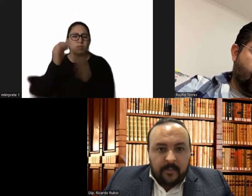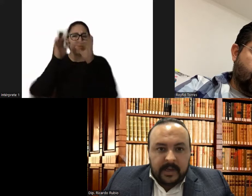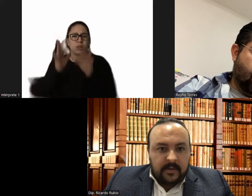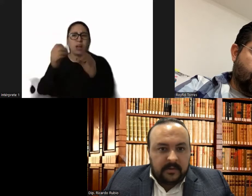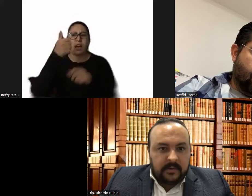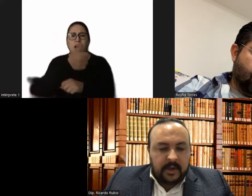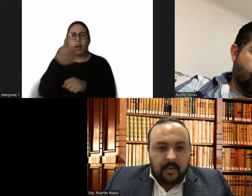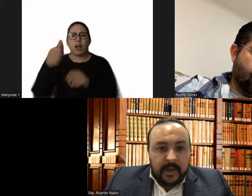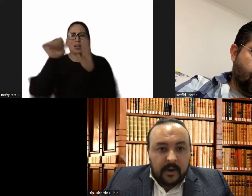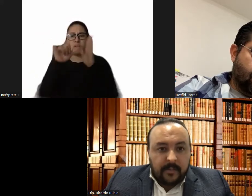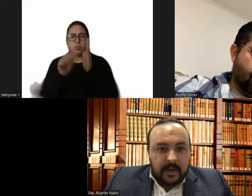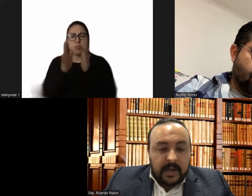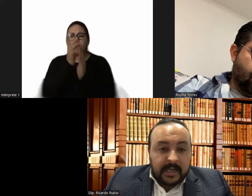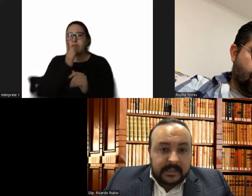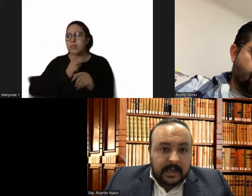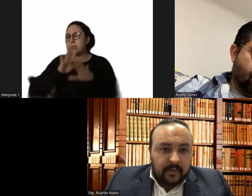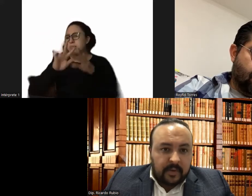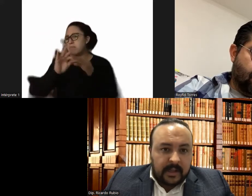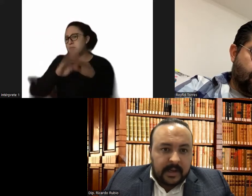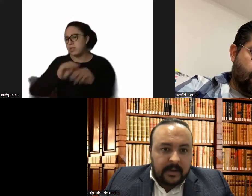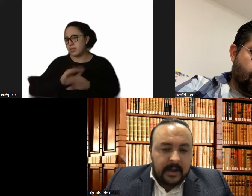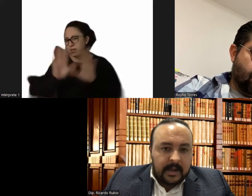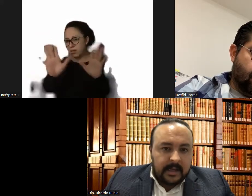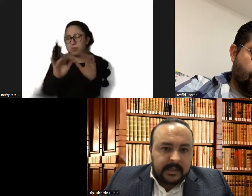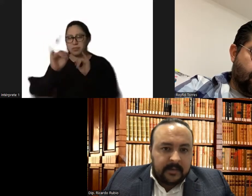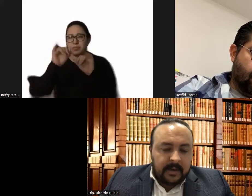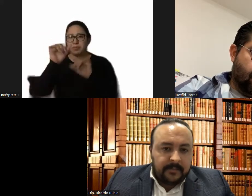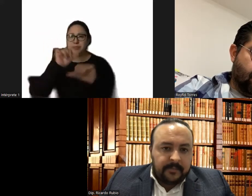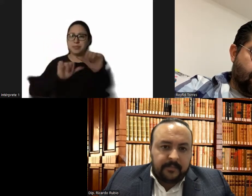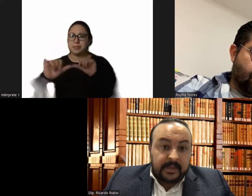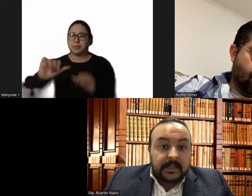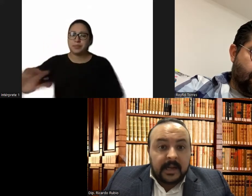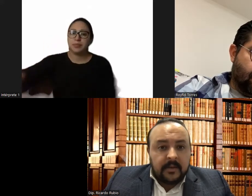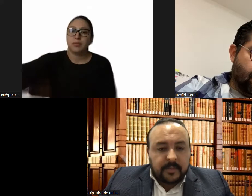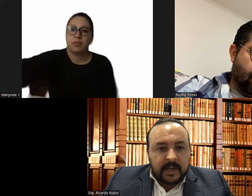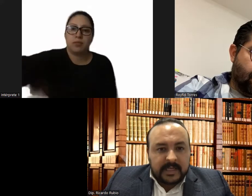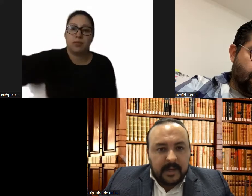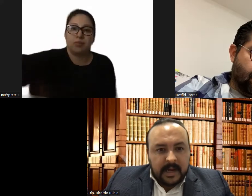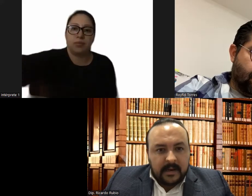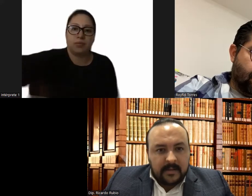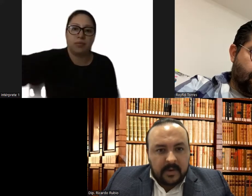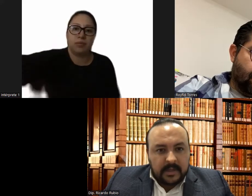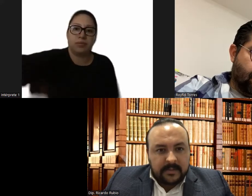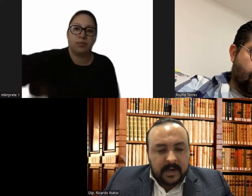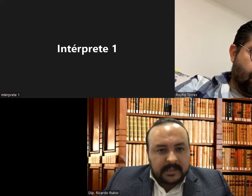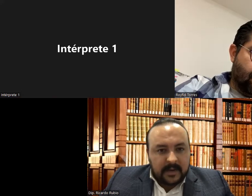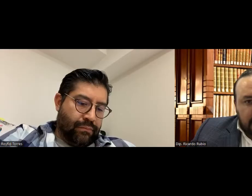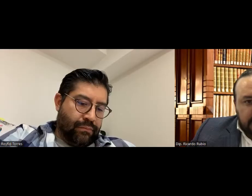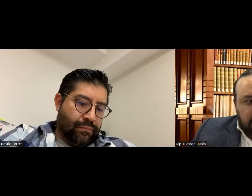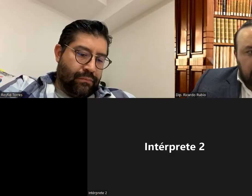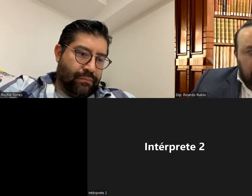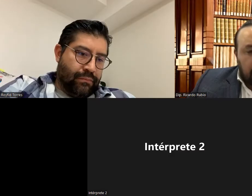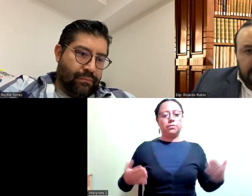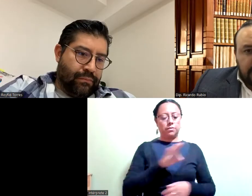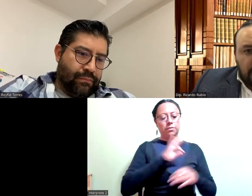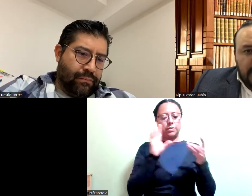en la opinión, y como no viene en la opinión, y aquí está la autora de la iniciativa, pues caray, nos podría explicar, a lo mejor de esa manera salvar